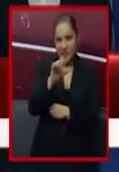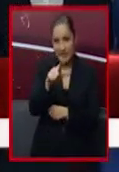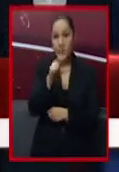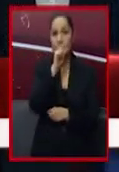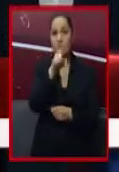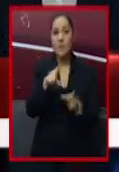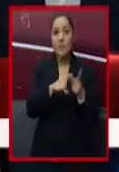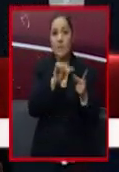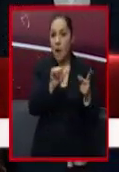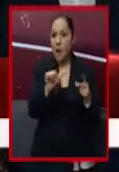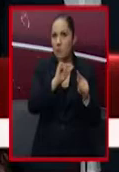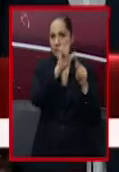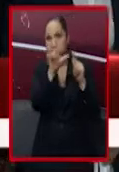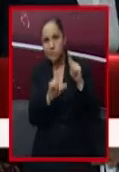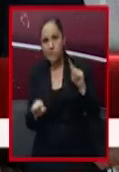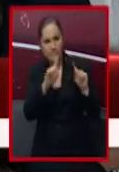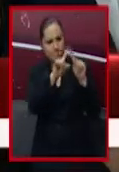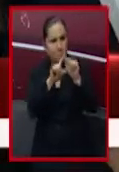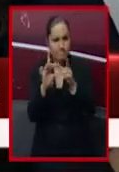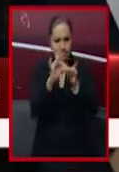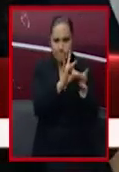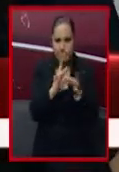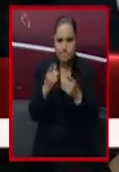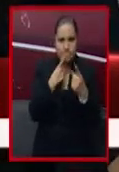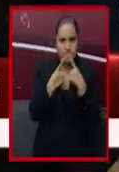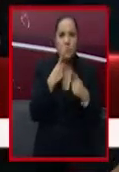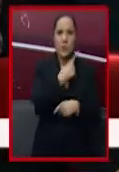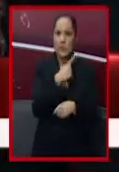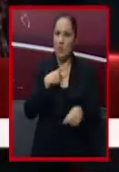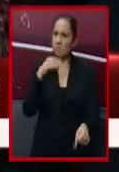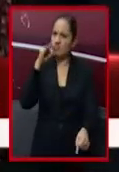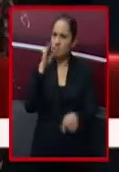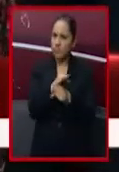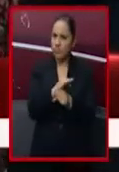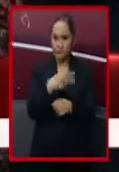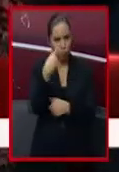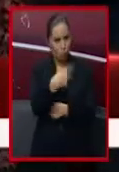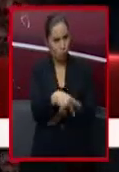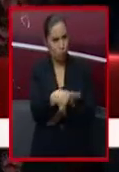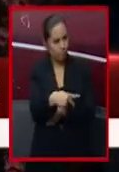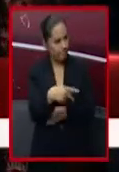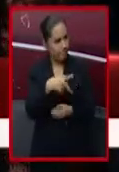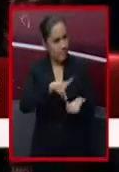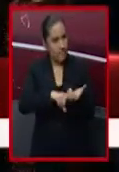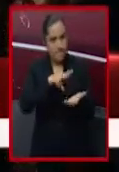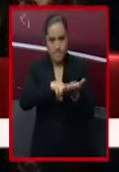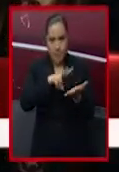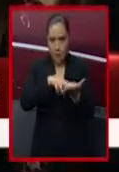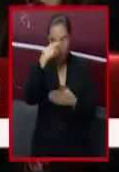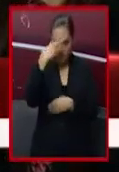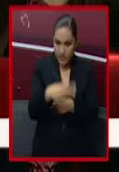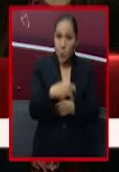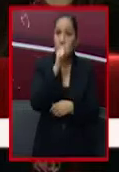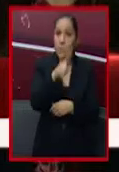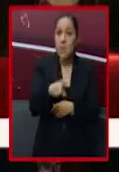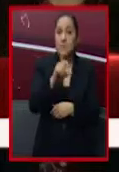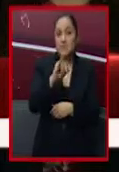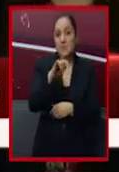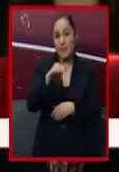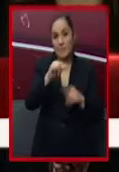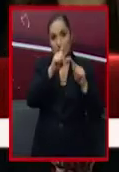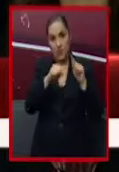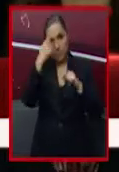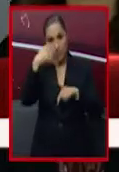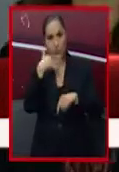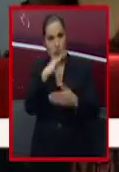unidad nacional, basada en el respeto a la dignidad de la soberanía y la complementación del Sistema Nacional Anticorrupción. A dicha